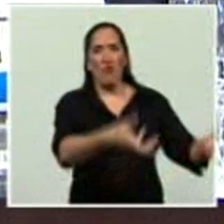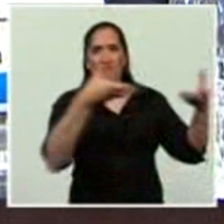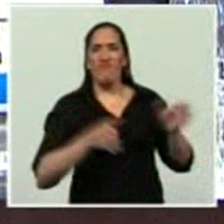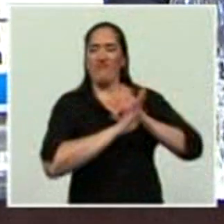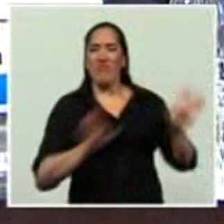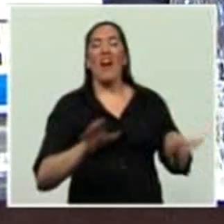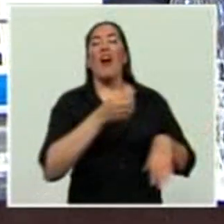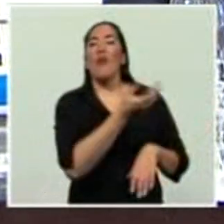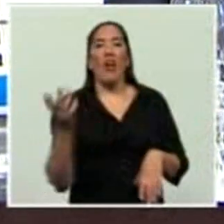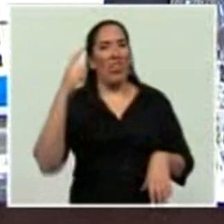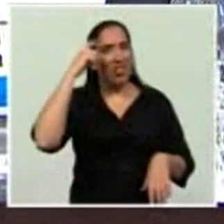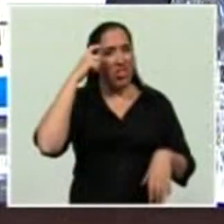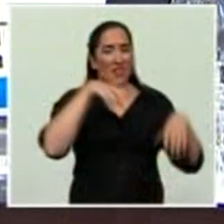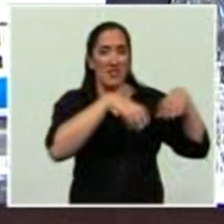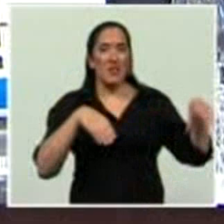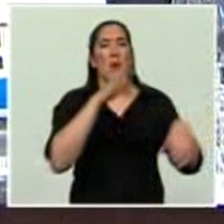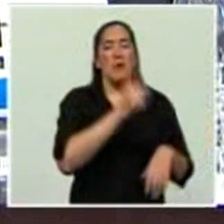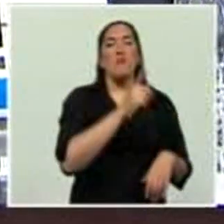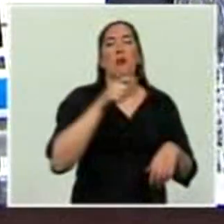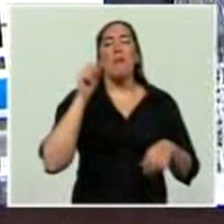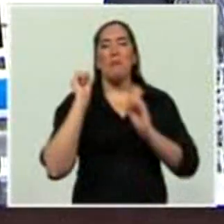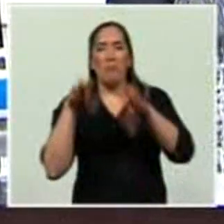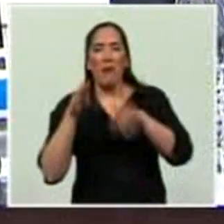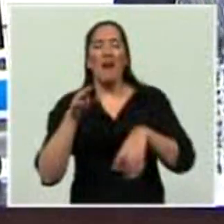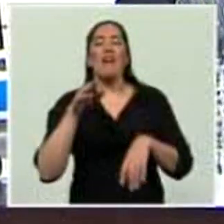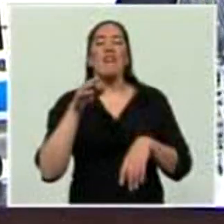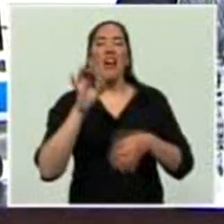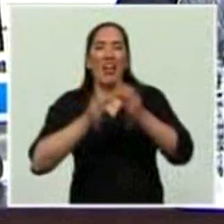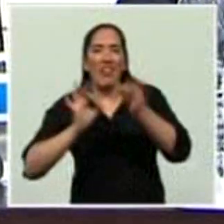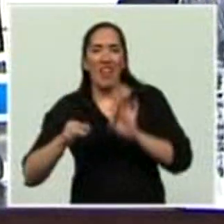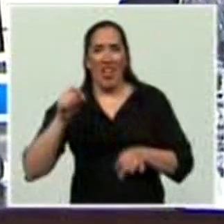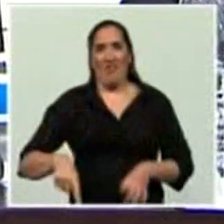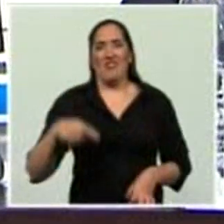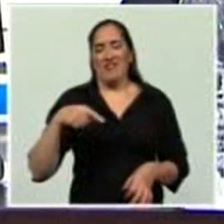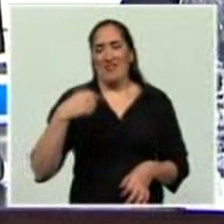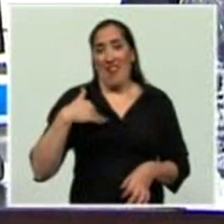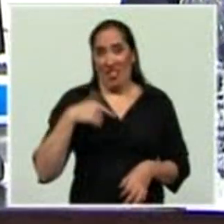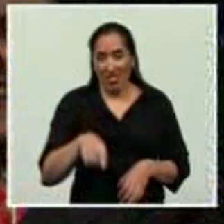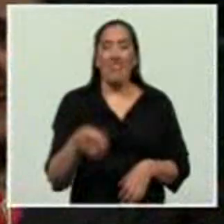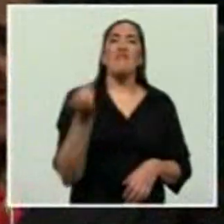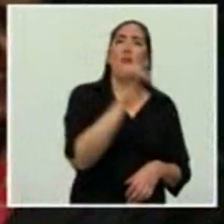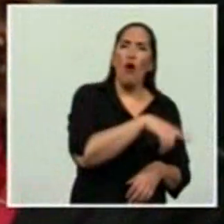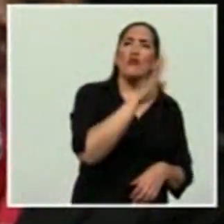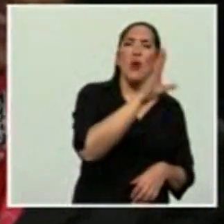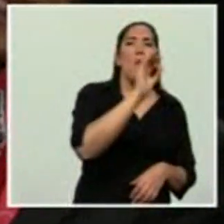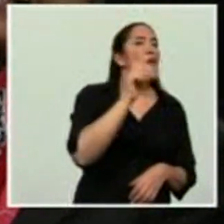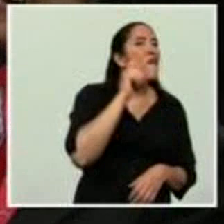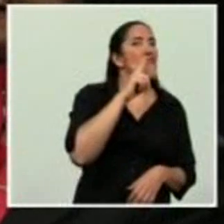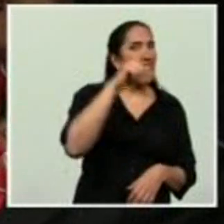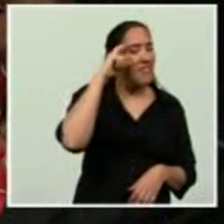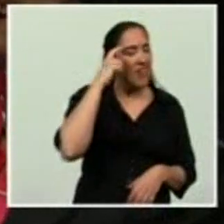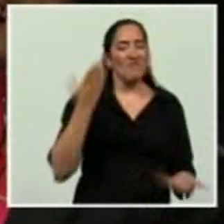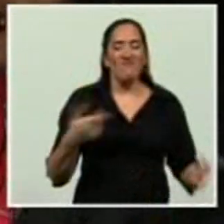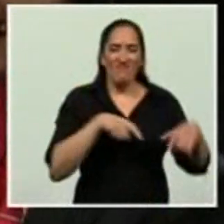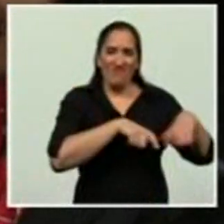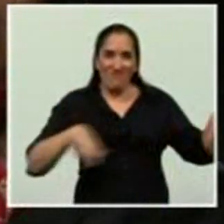argentinos y también el bogi sí No me voy a olvidar ya lo vi y dems estamos